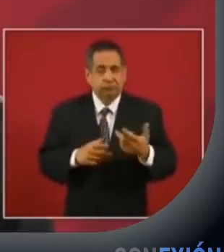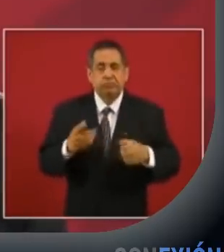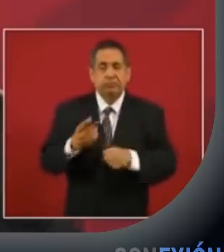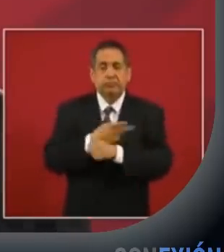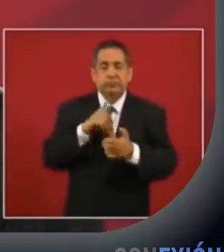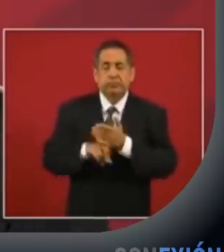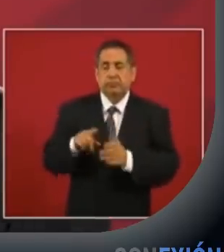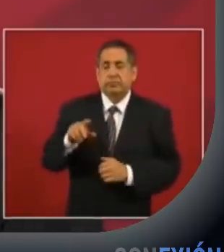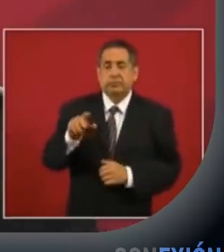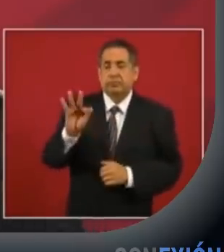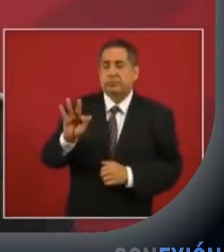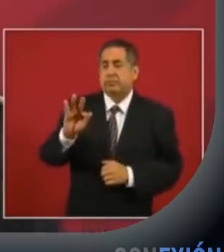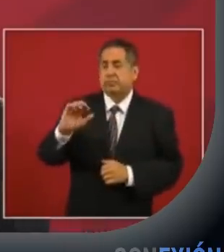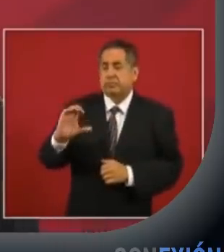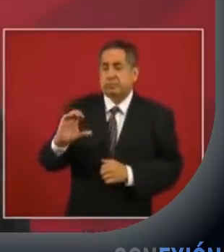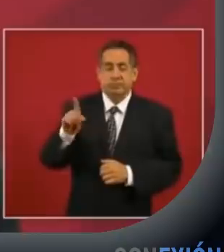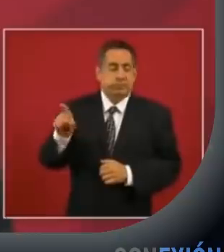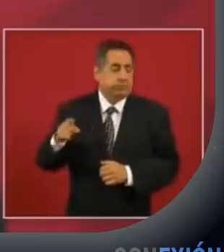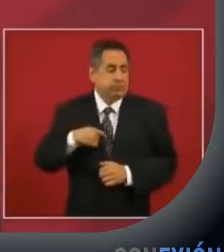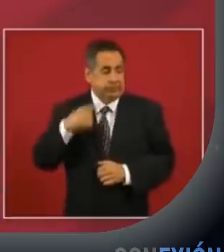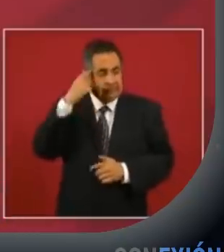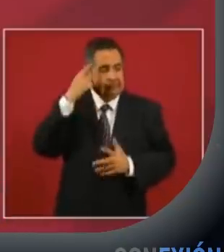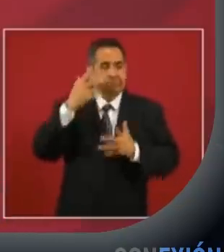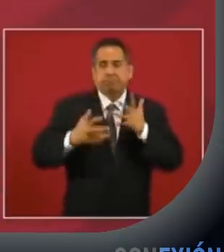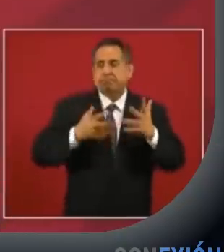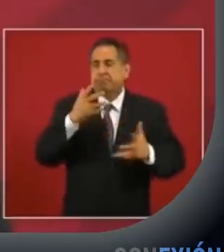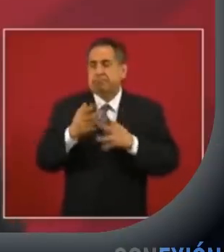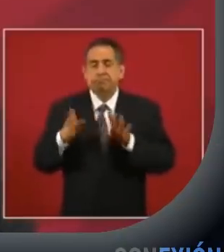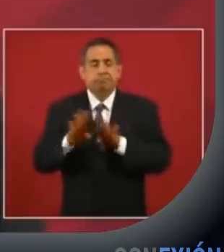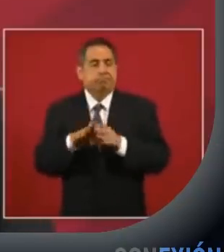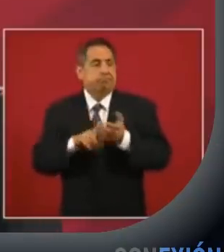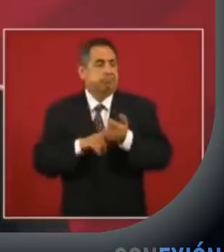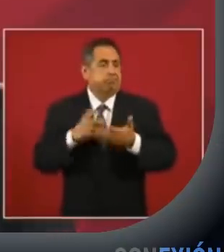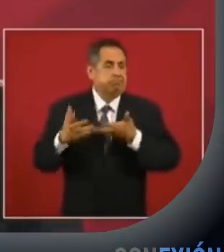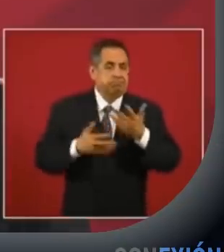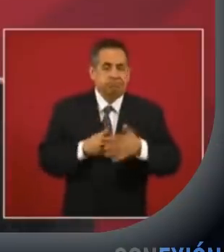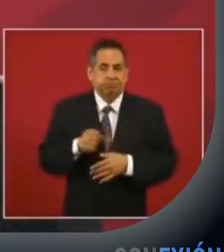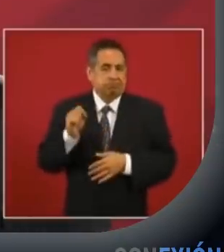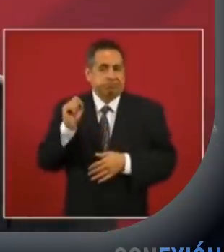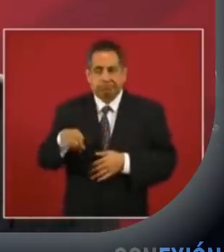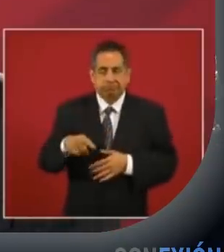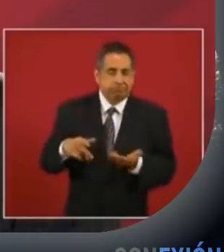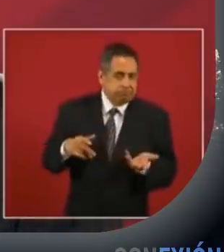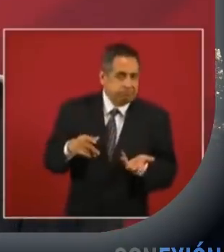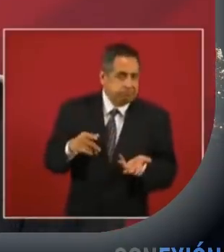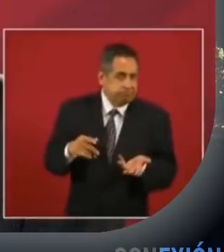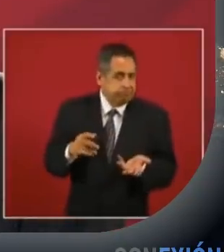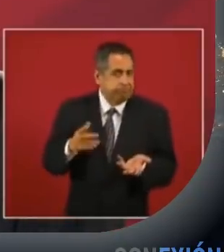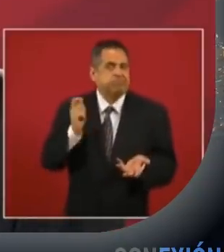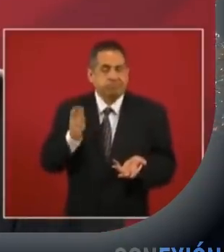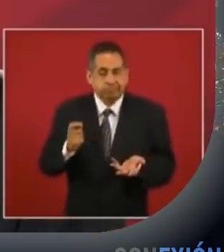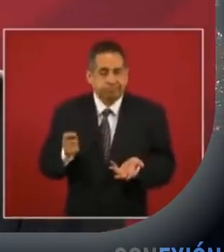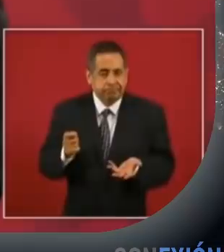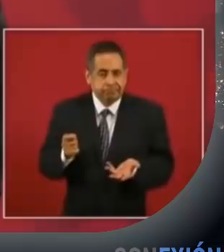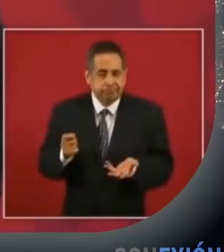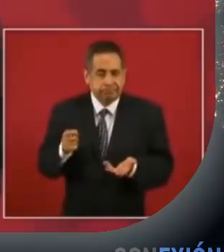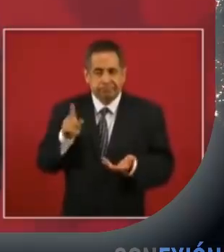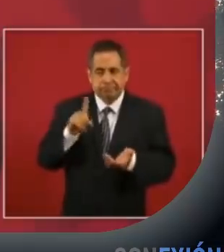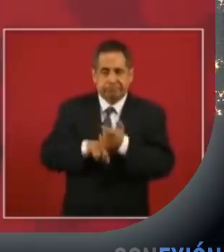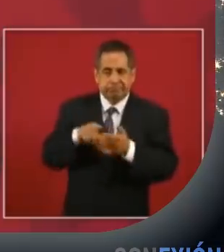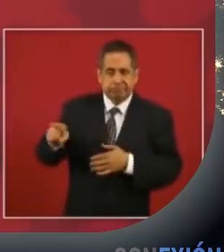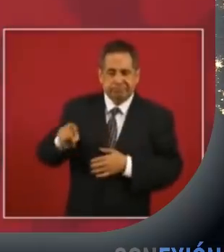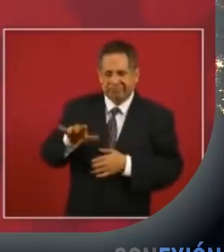calderón sólo puede explicarse como fruto una extremada